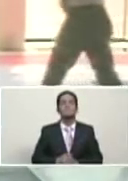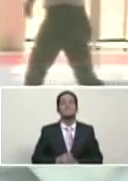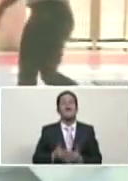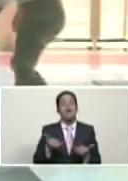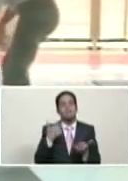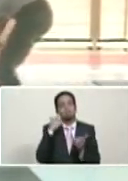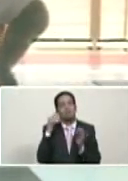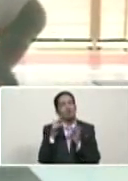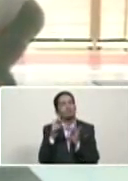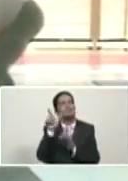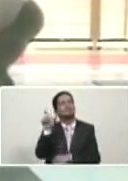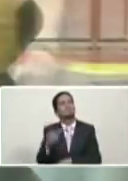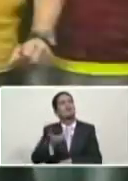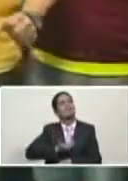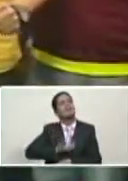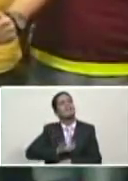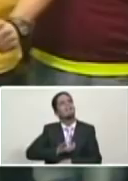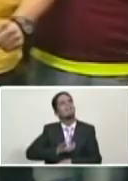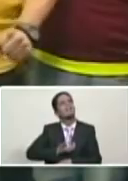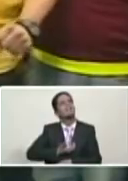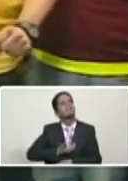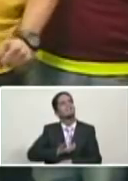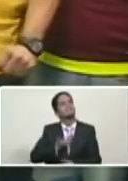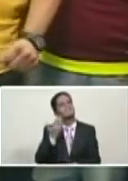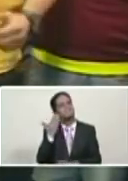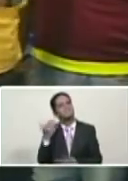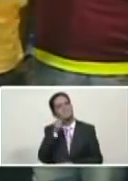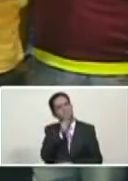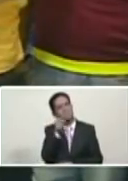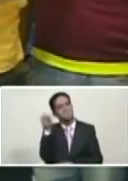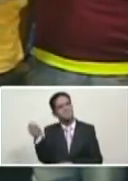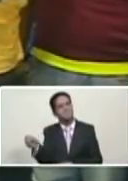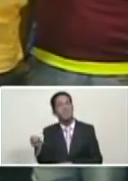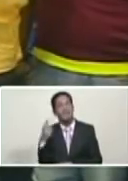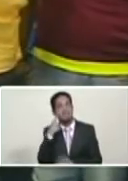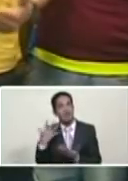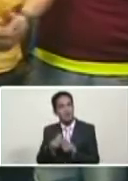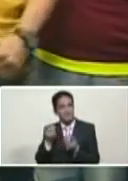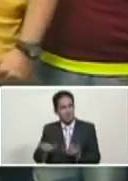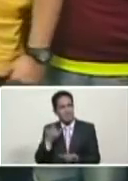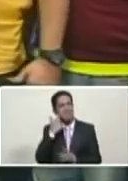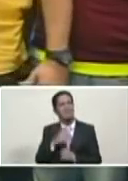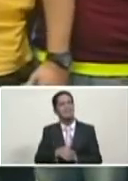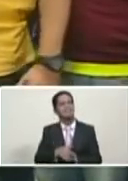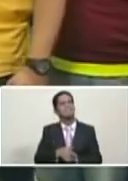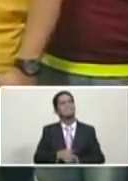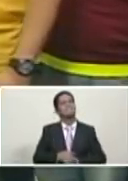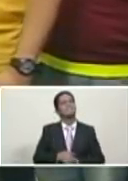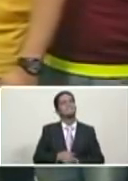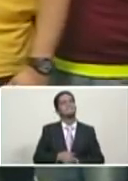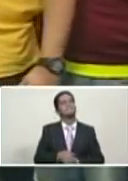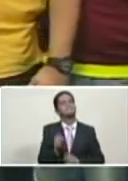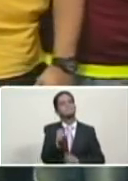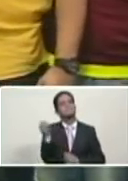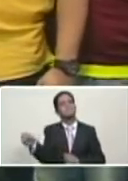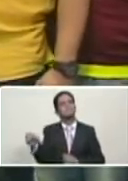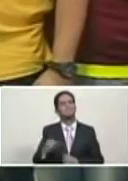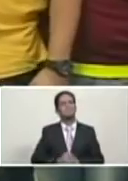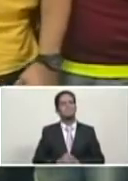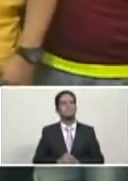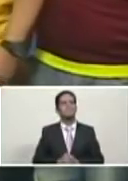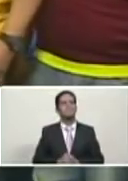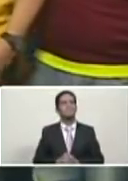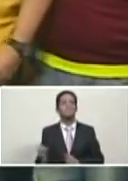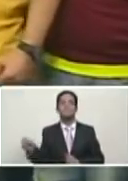pase a nuestro alcalde bolivariano, al camarada Willy Casanova, que nos acompaña y que nos honra con su presencia. Bueno, en